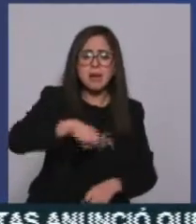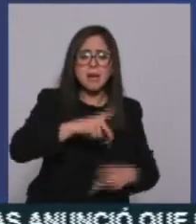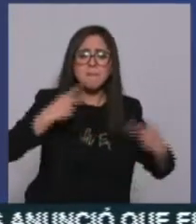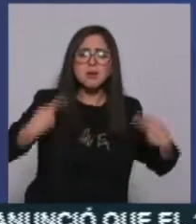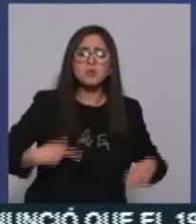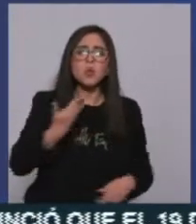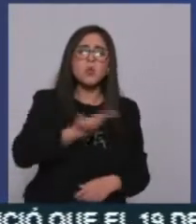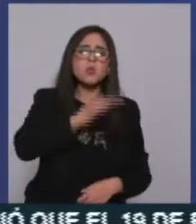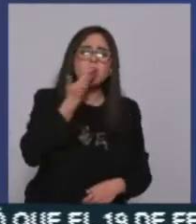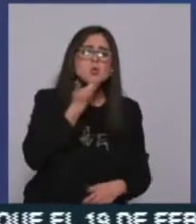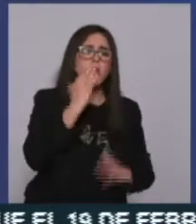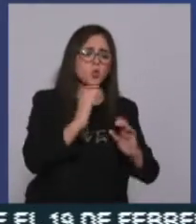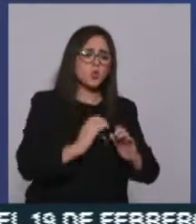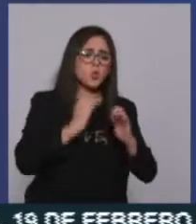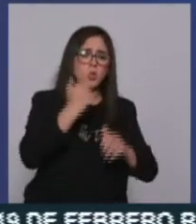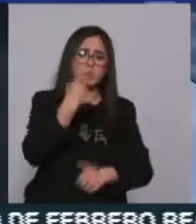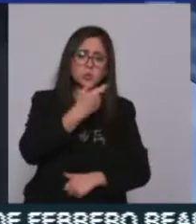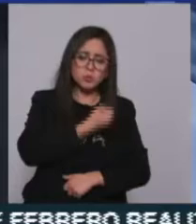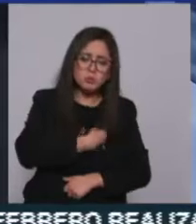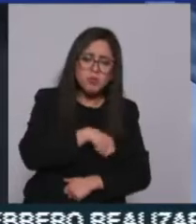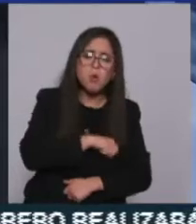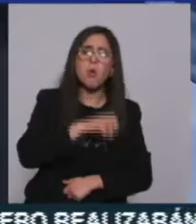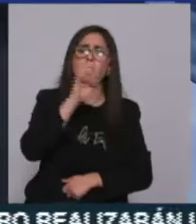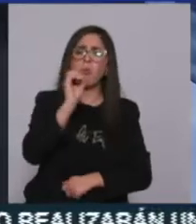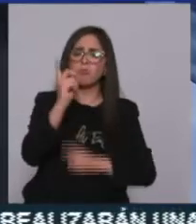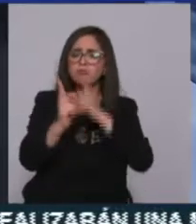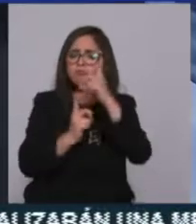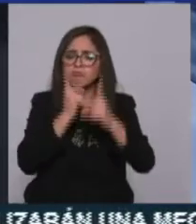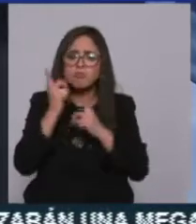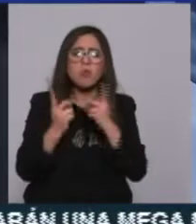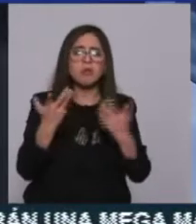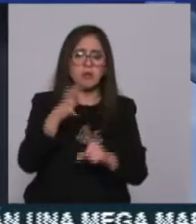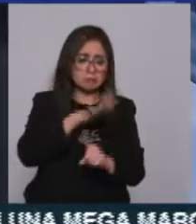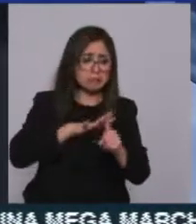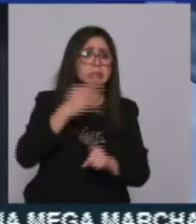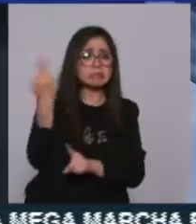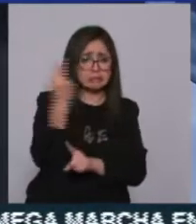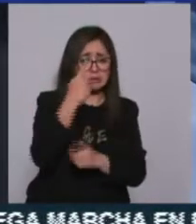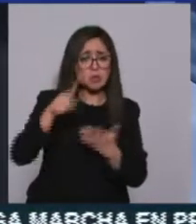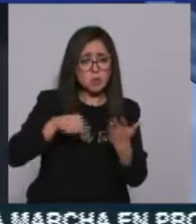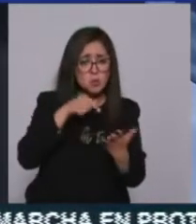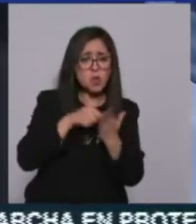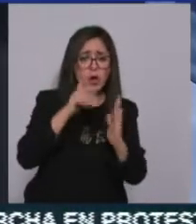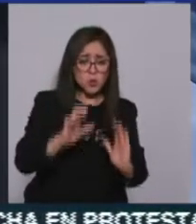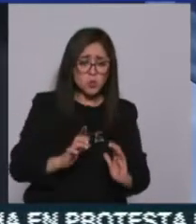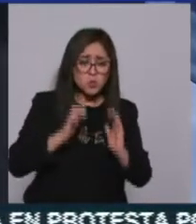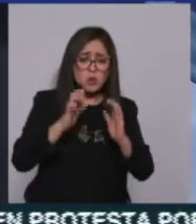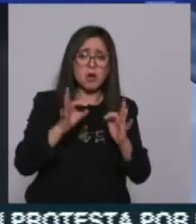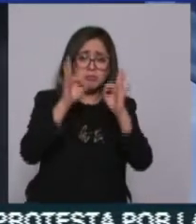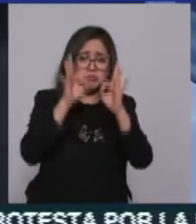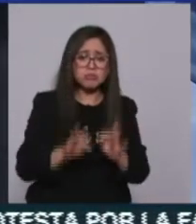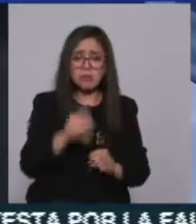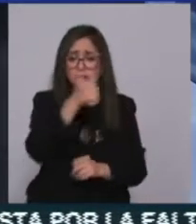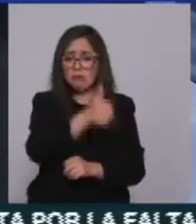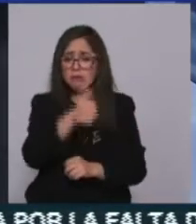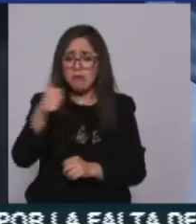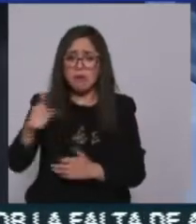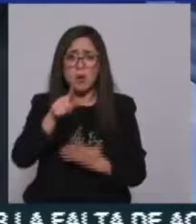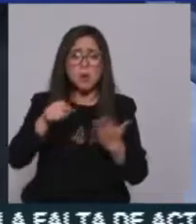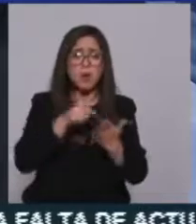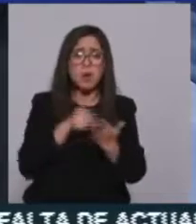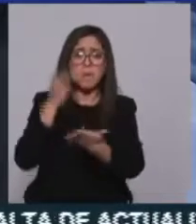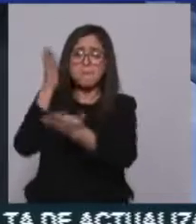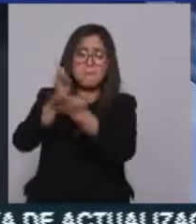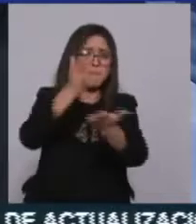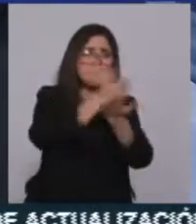por deporte y también para moverse, pues se necesitan estos espacios que estén en mejores condiciones y que cada una de ellas tenga aquellas